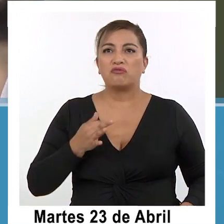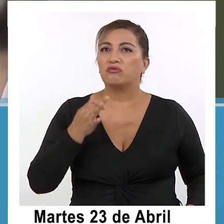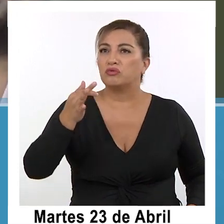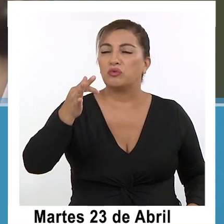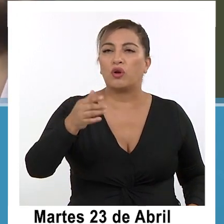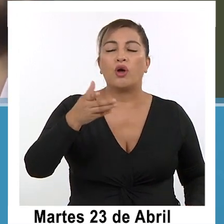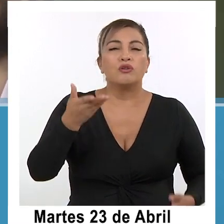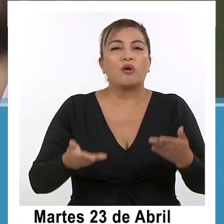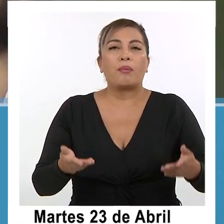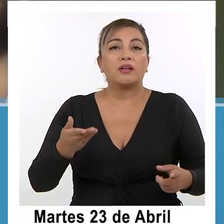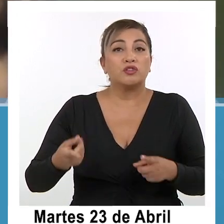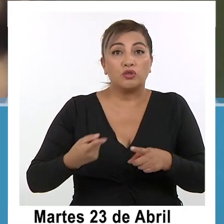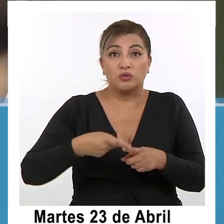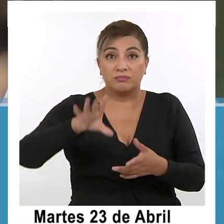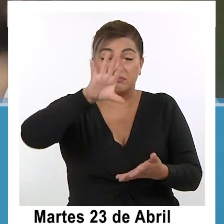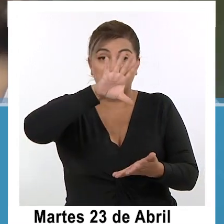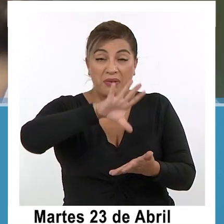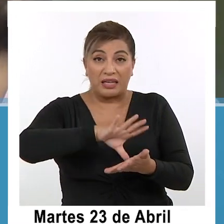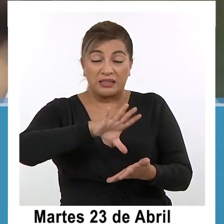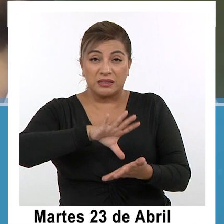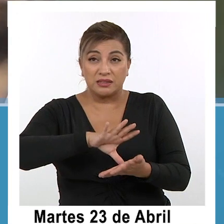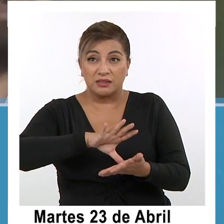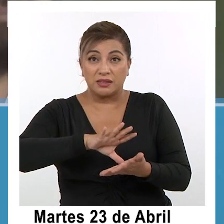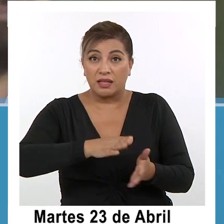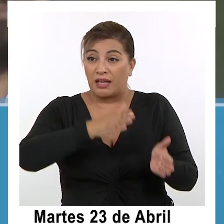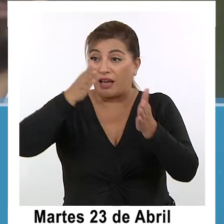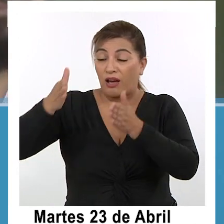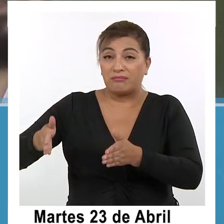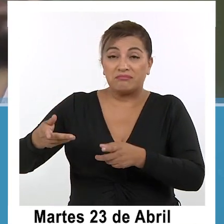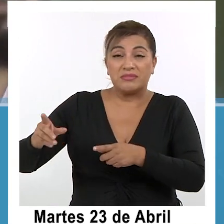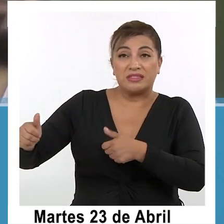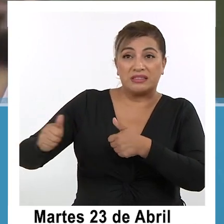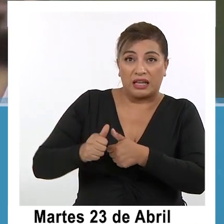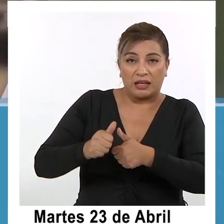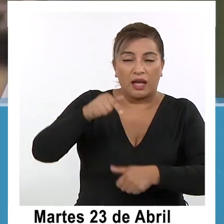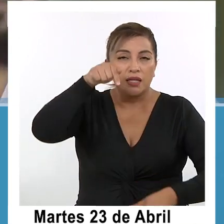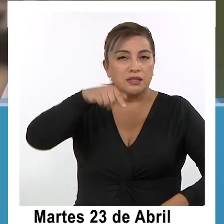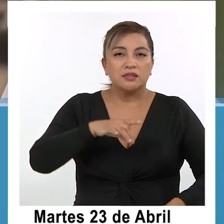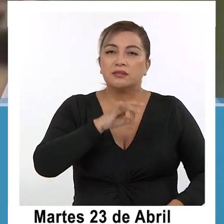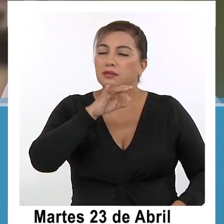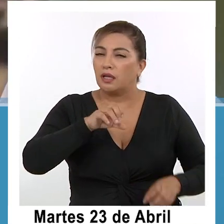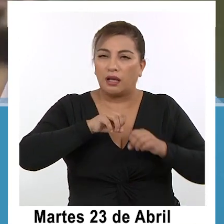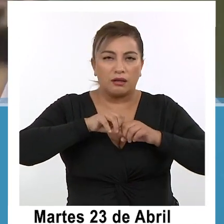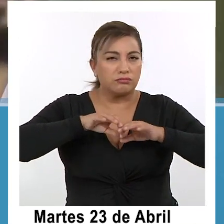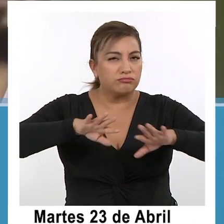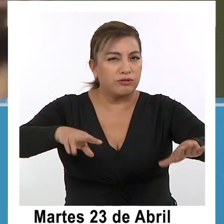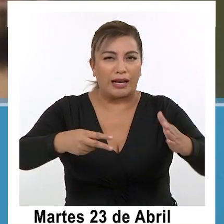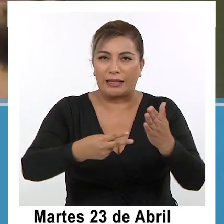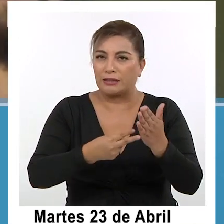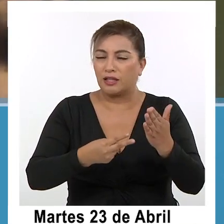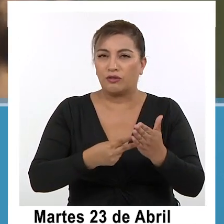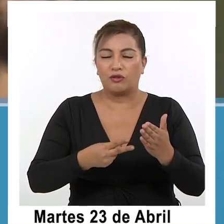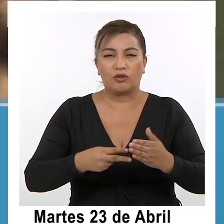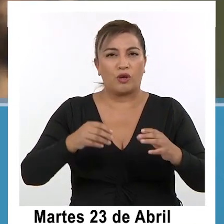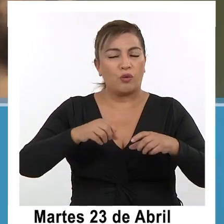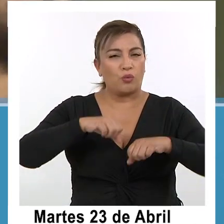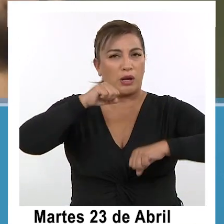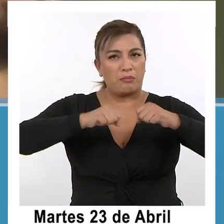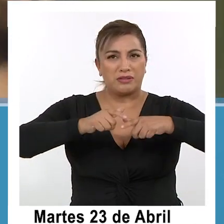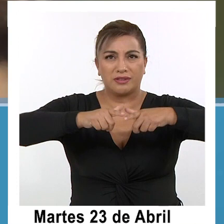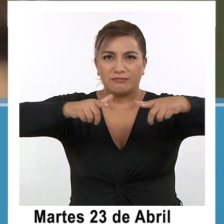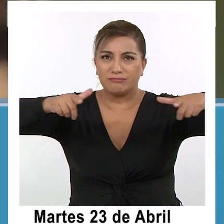uno lo compara con otros países de de la región vecino la verdad que hay hay un despliegue de las tecnologías y una industria que ha crecido